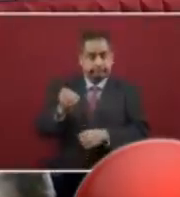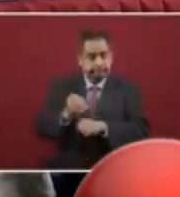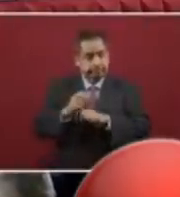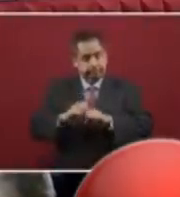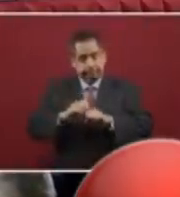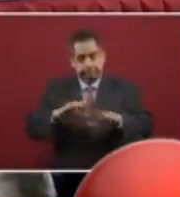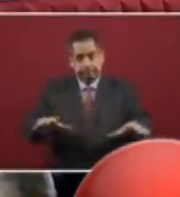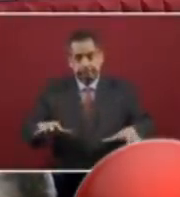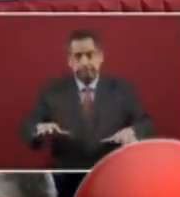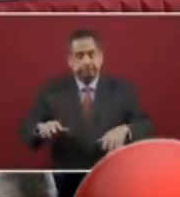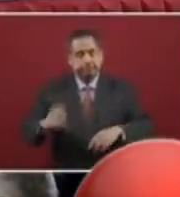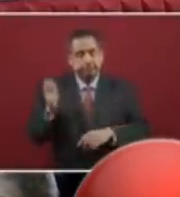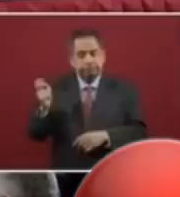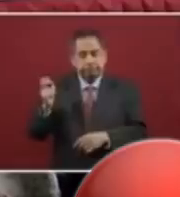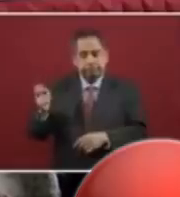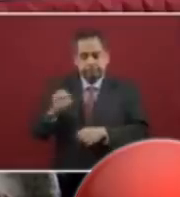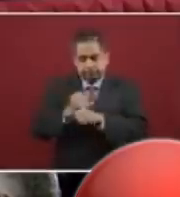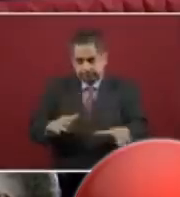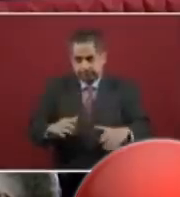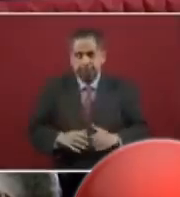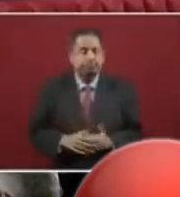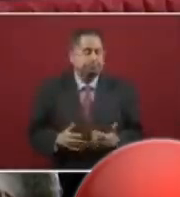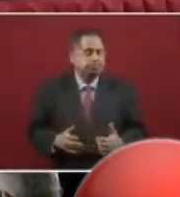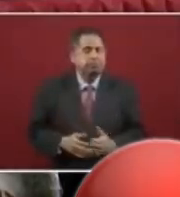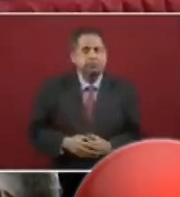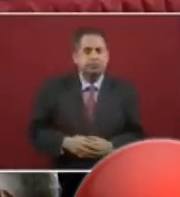A destacar que